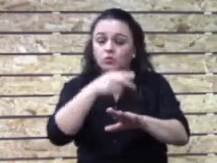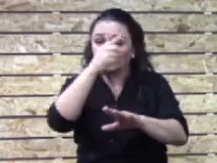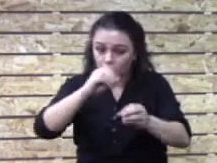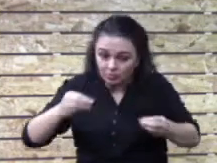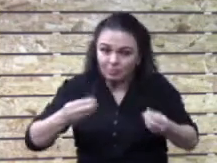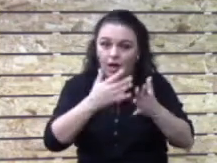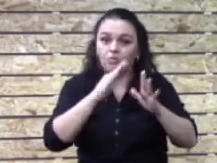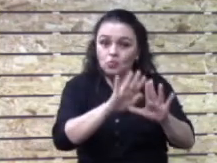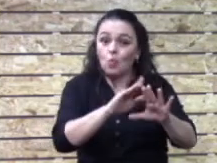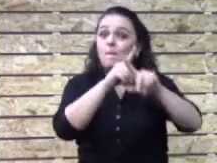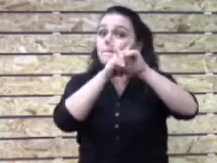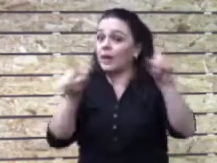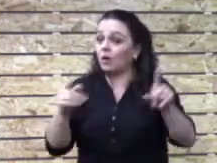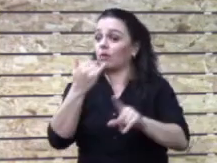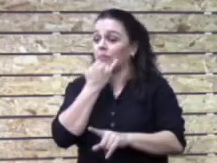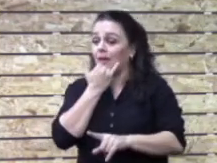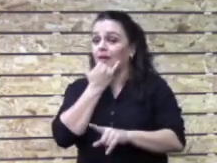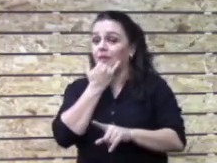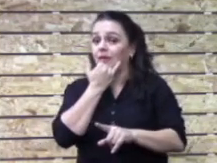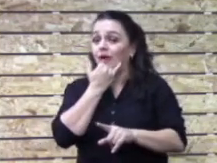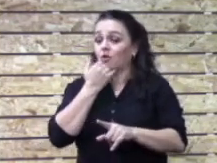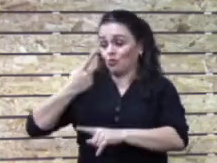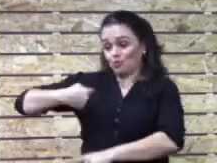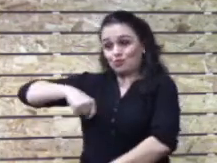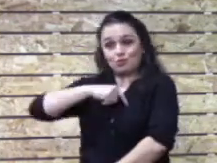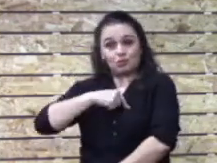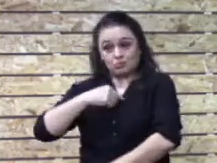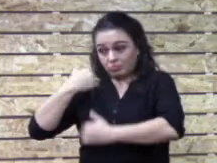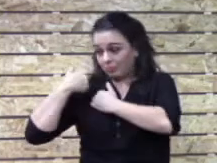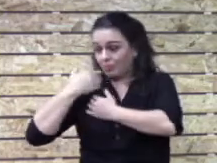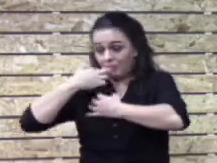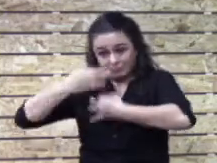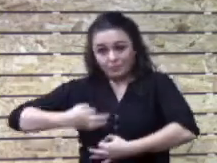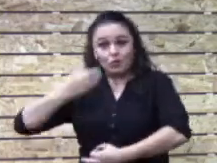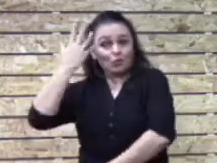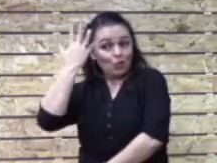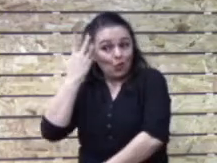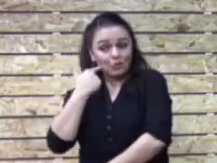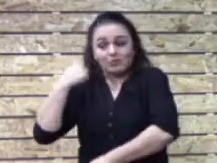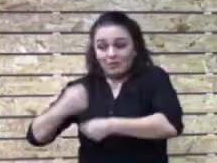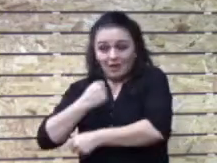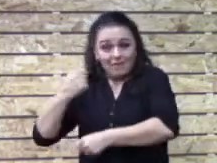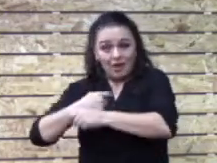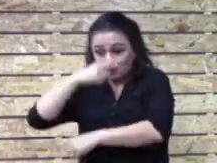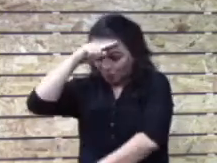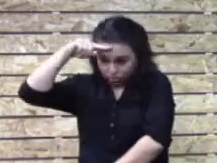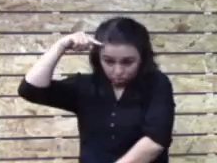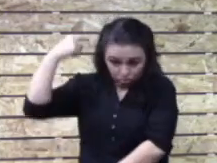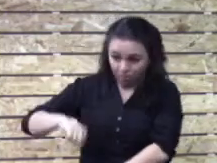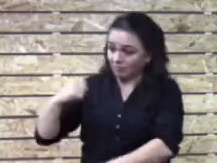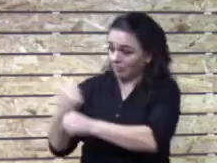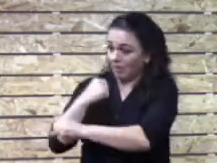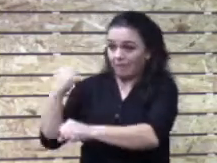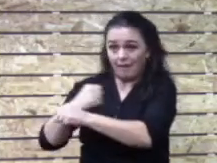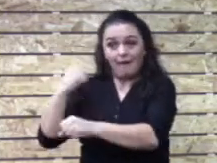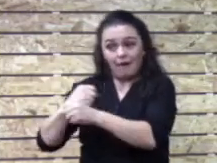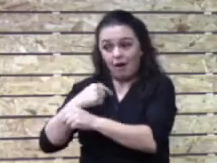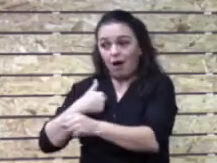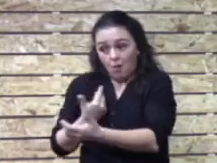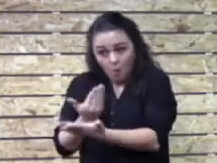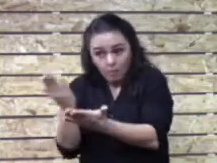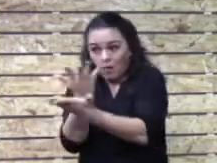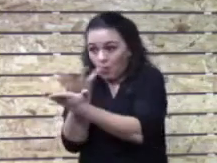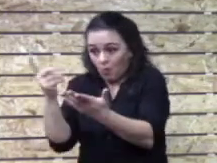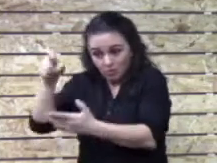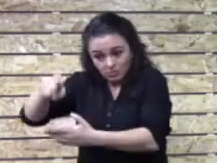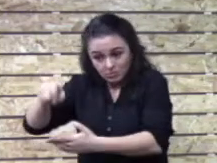lo ordinario, usted y yo, mi hermano, tenemos que trabajar todos los días, sudar con nuestra frente para ganarnos el pan. Aquí